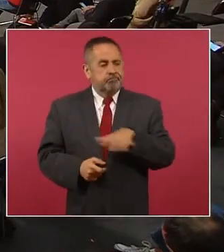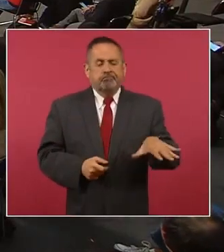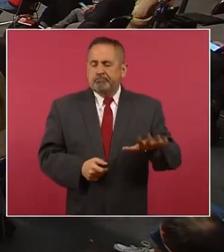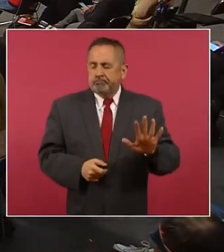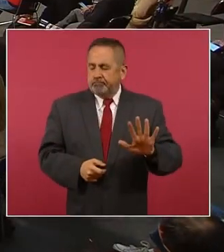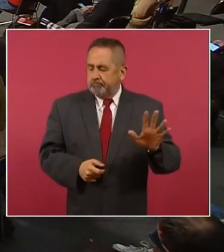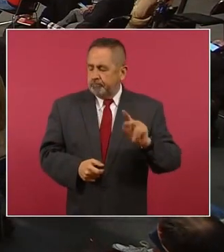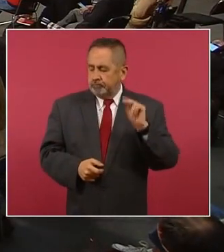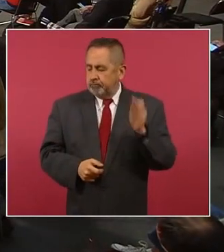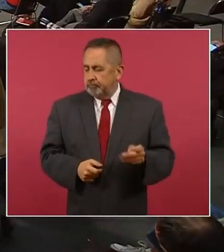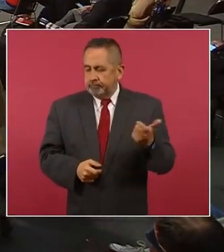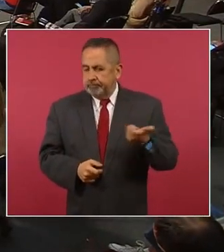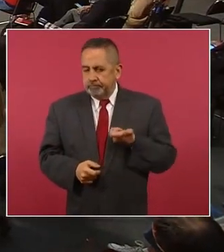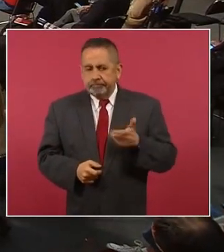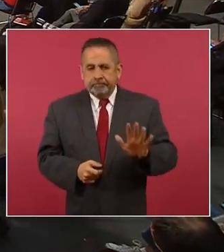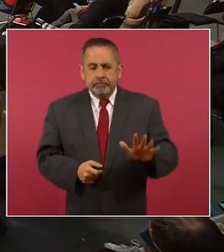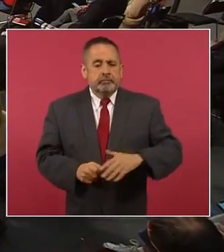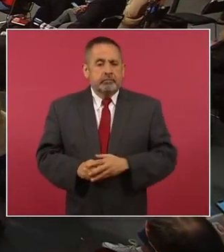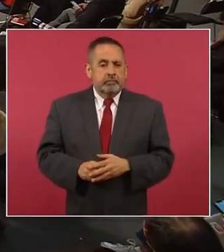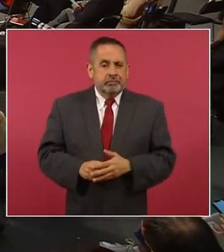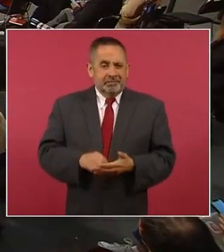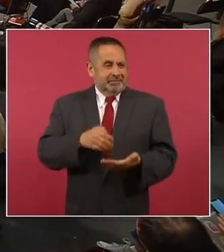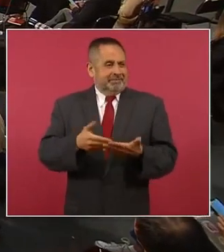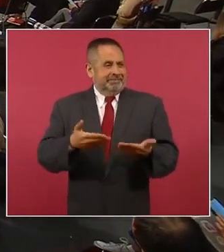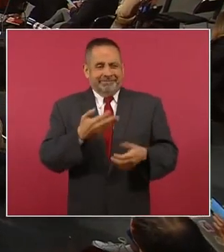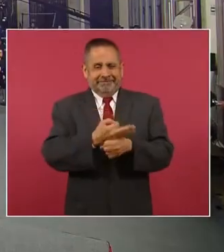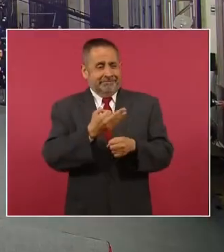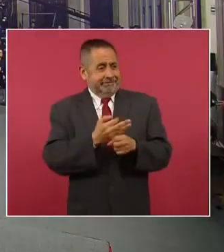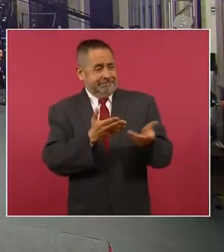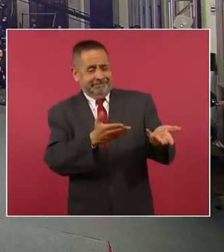¿Cómo voy a querer yo al que está ahora,